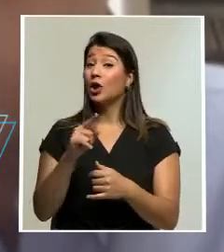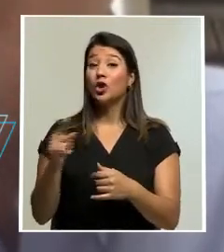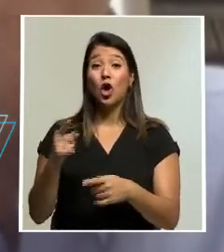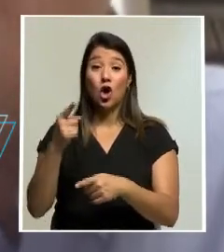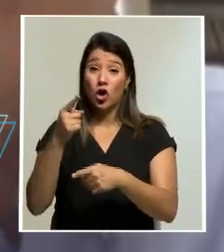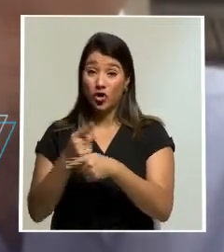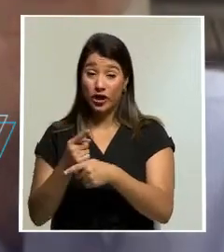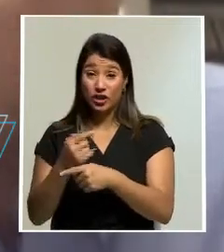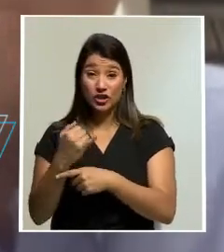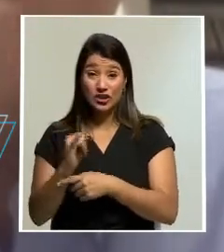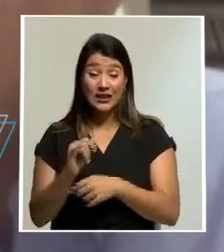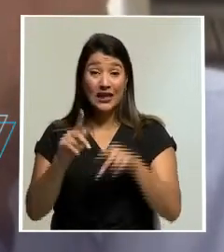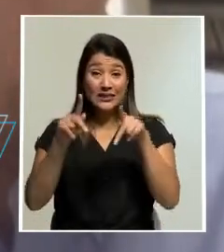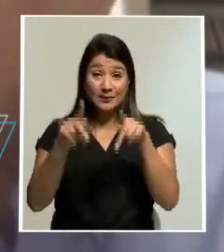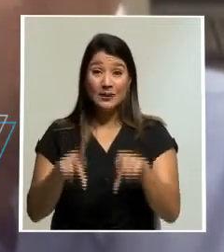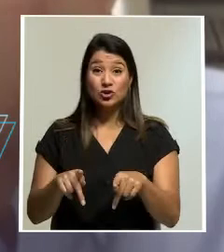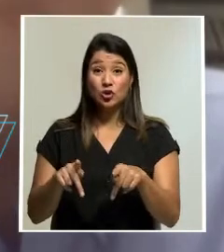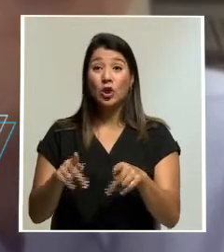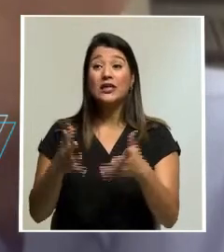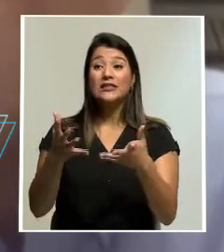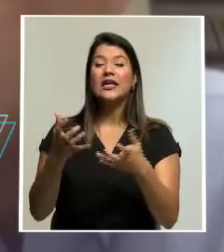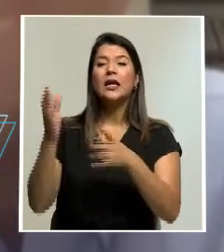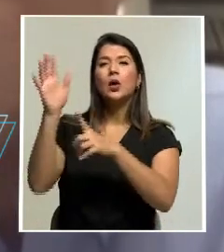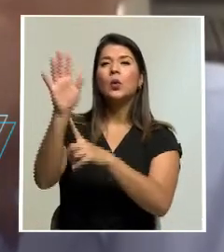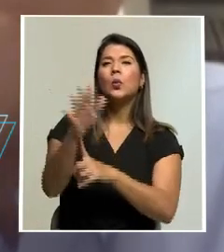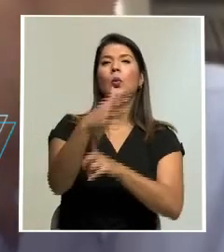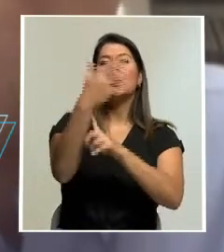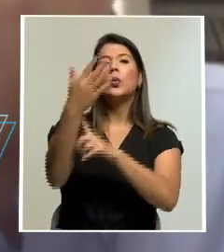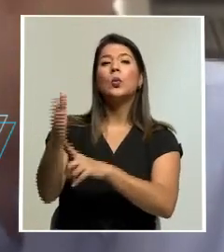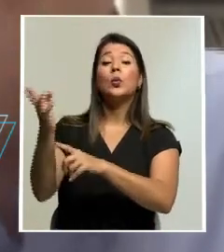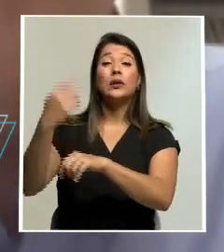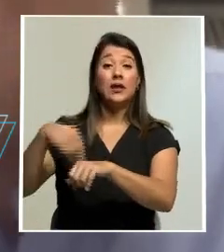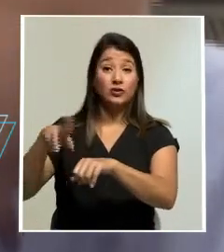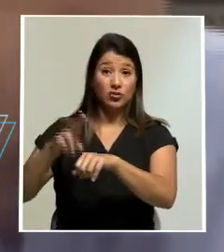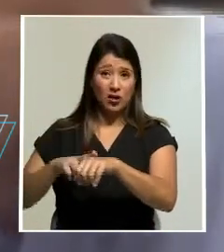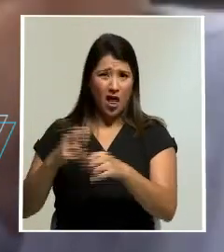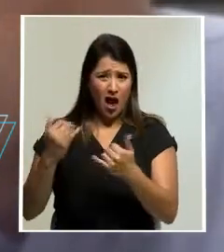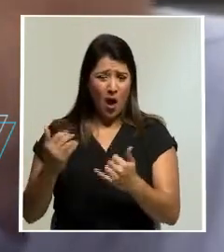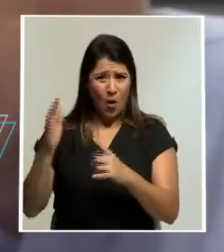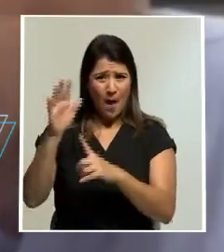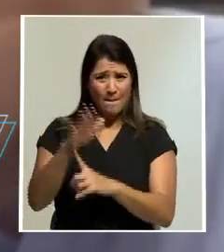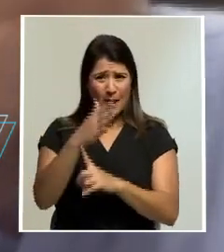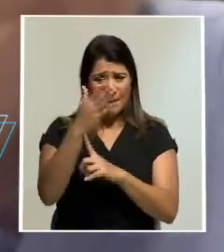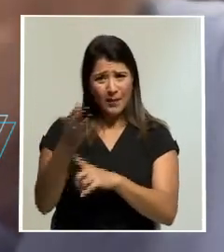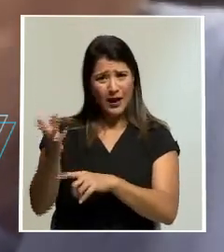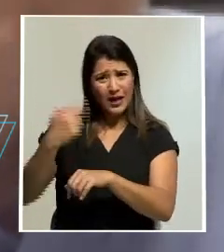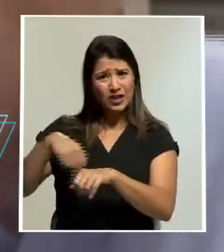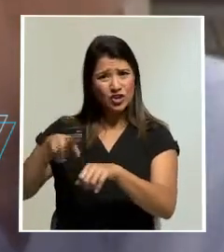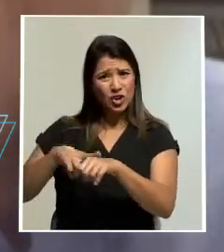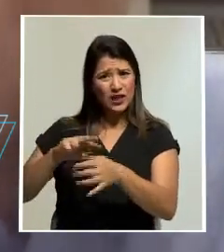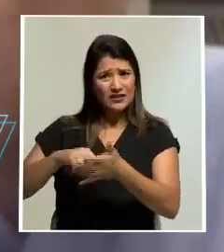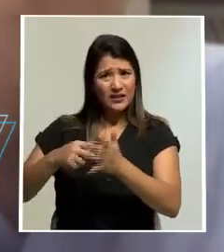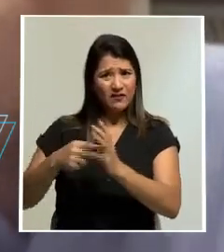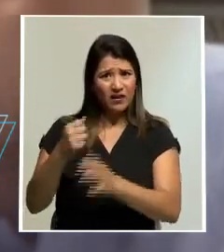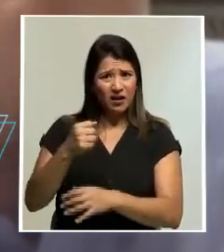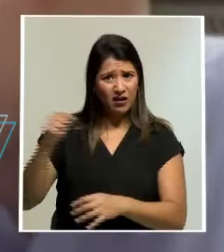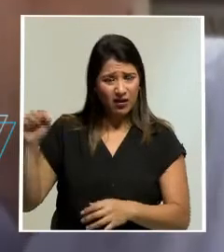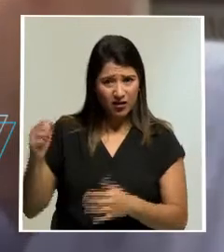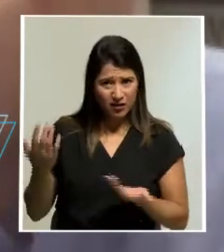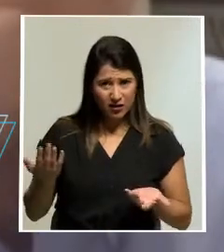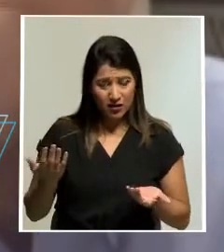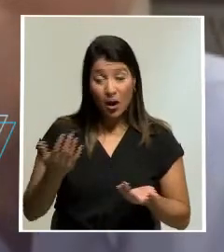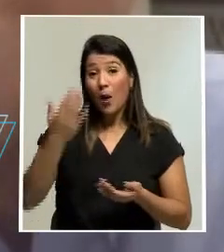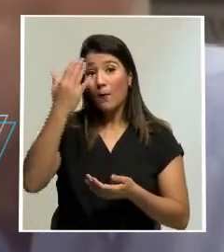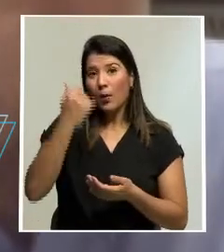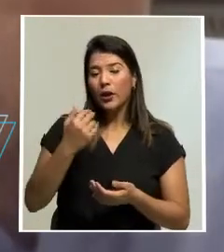ciudadanos puedan ondear la bandera nacional. La bandera nacional se convirtió en símbolo de la rebelión, porque esta es una rebelión contra